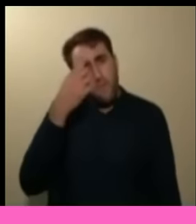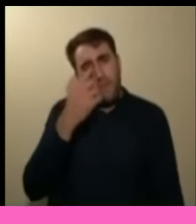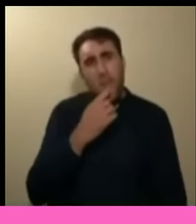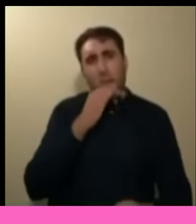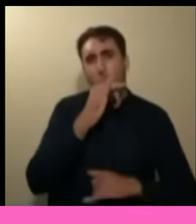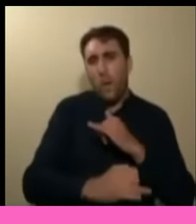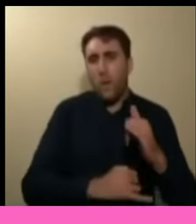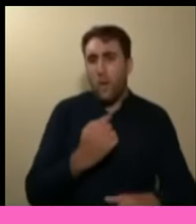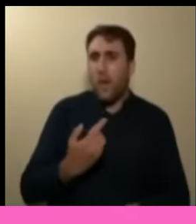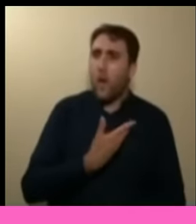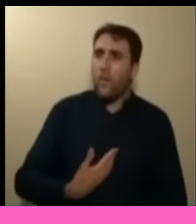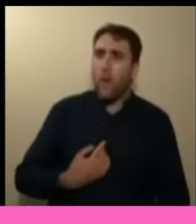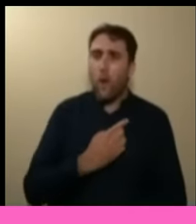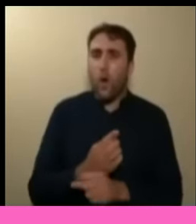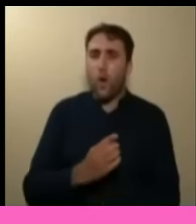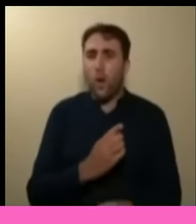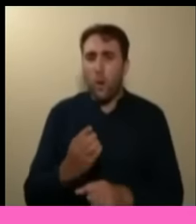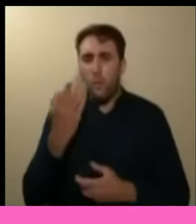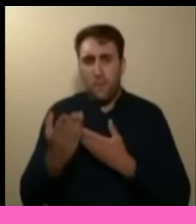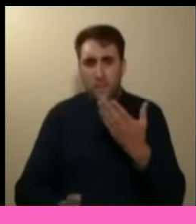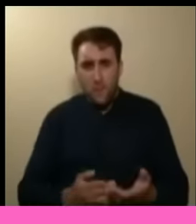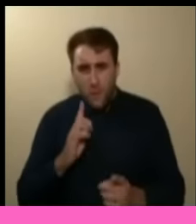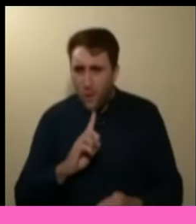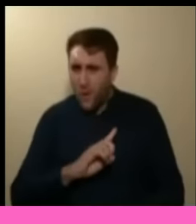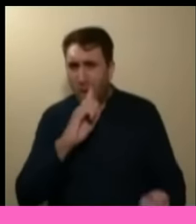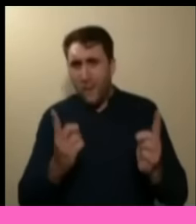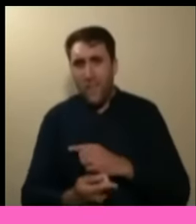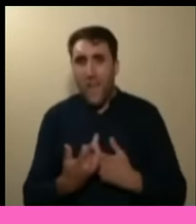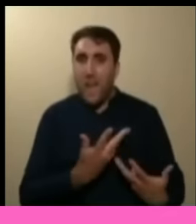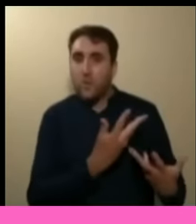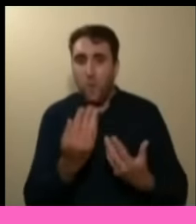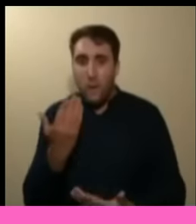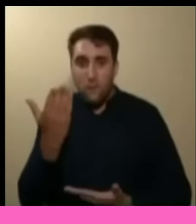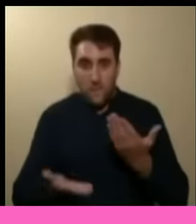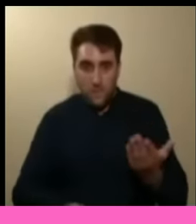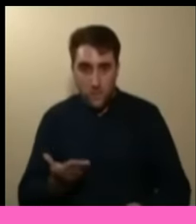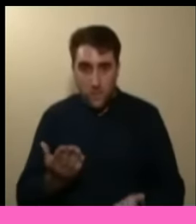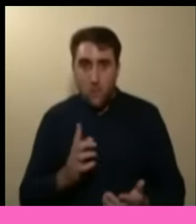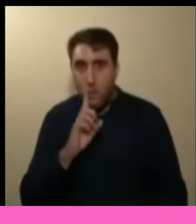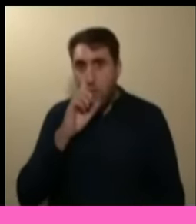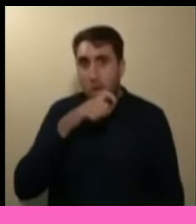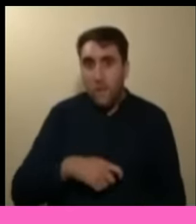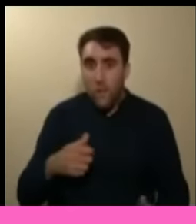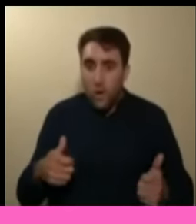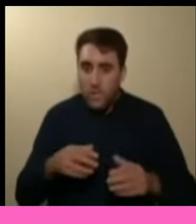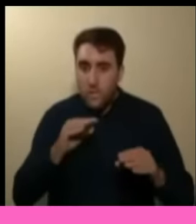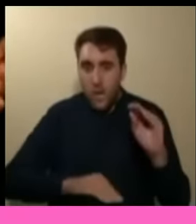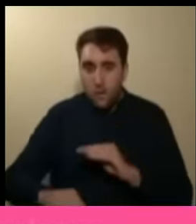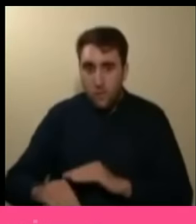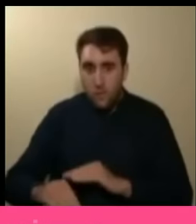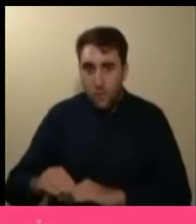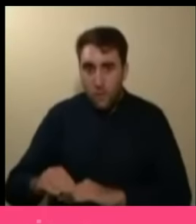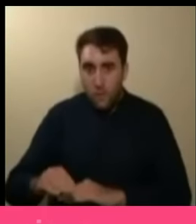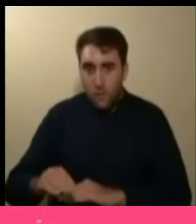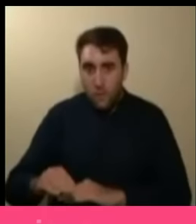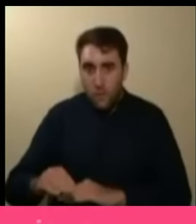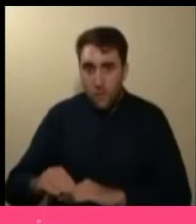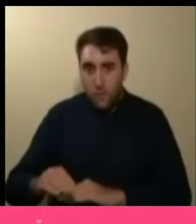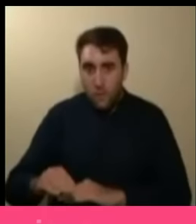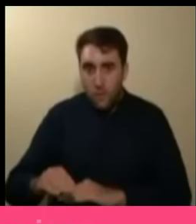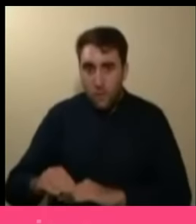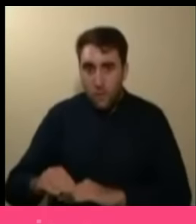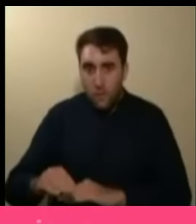gobierno es ayudar a la gente. Porque esto, cuando se armó desde Montevideo. Ahora, quien nos está mirando desde una ciudad del